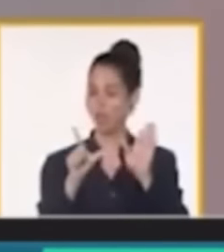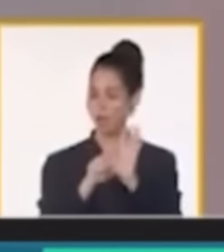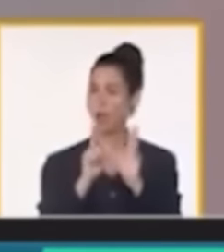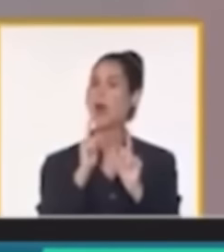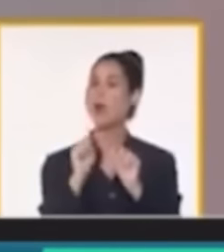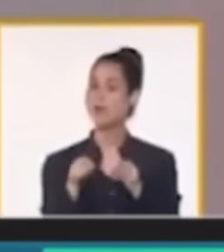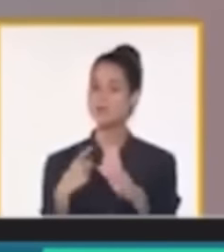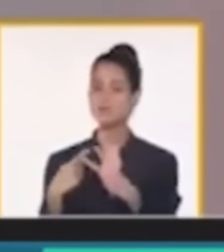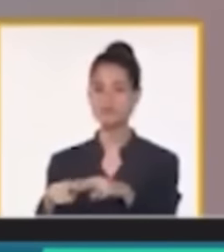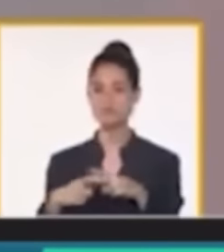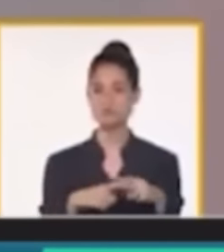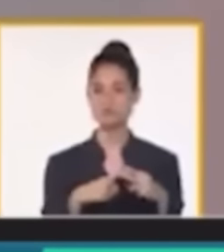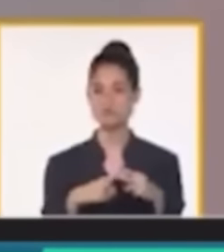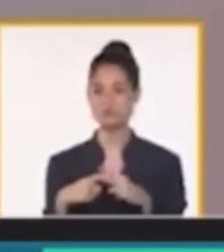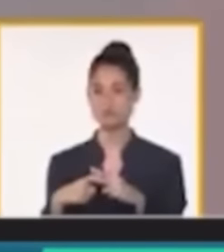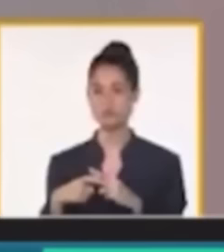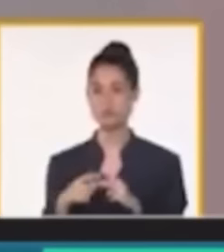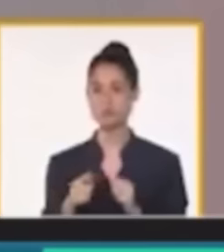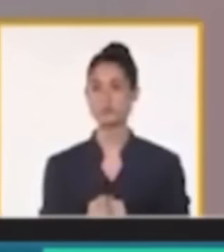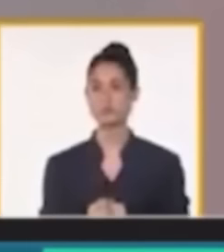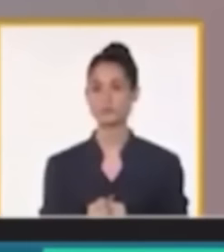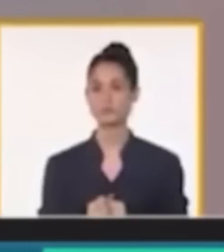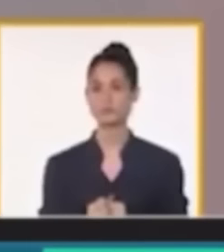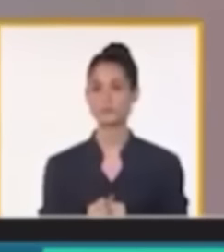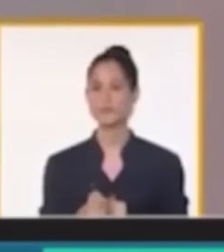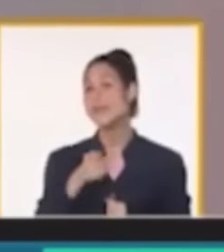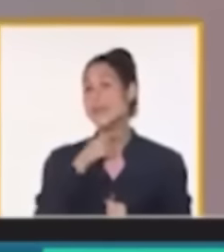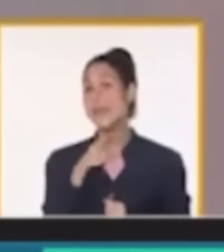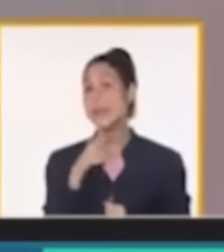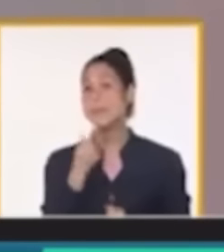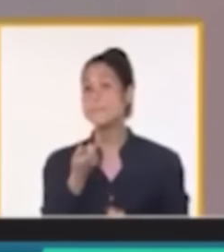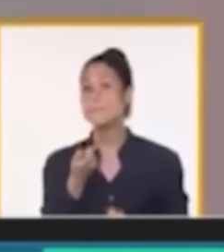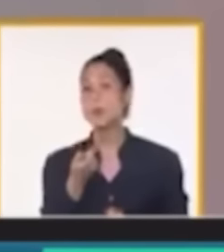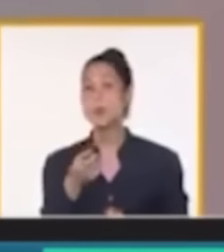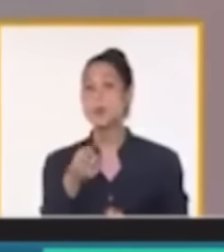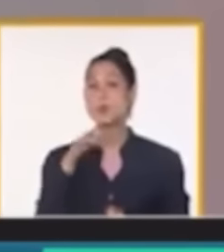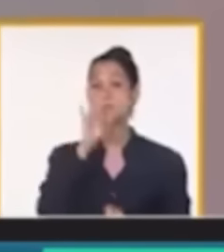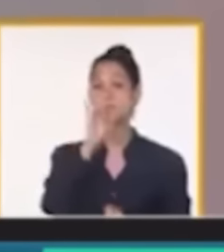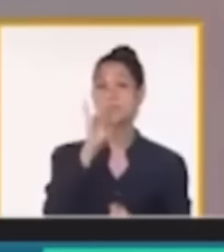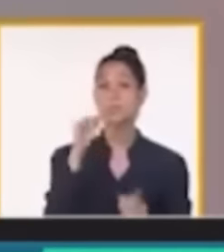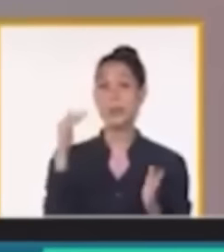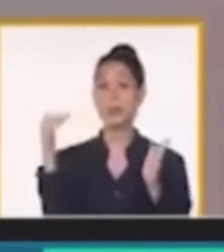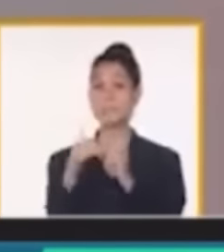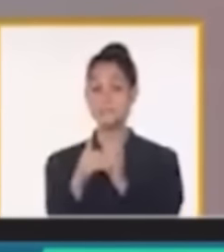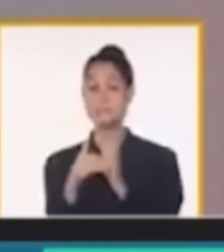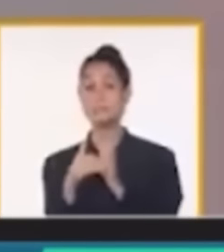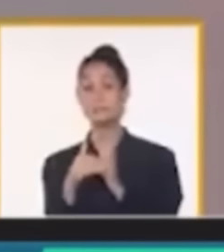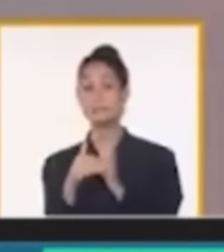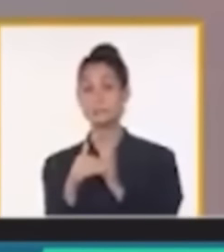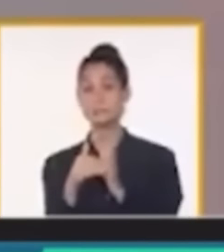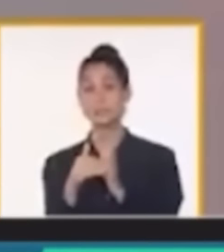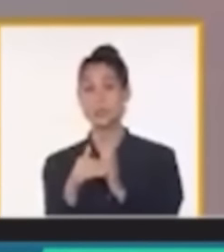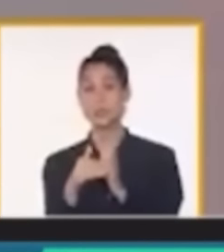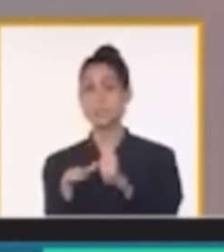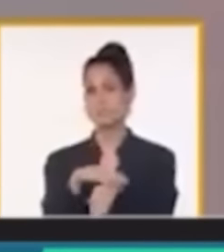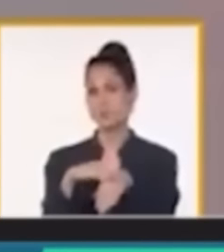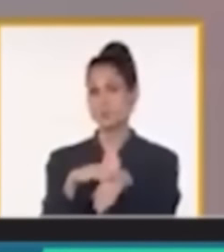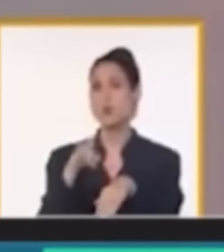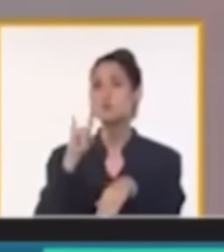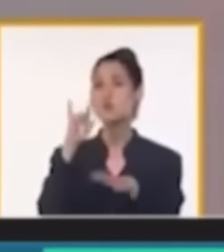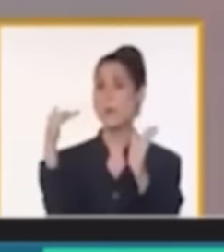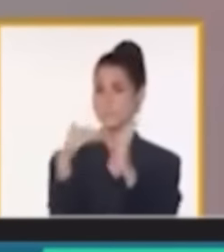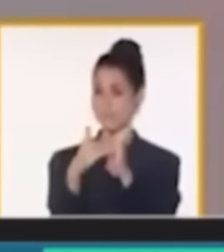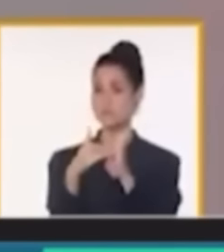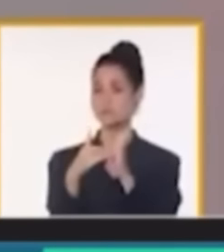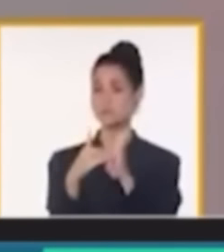extinguido un nivel importante de usufructuario más de 7000 extinciones extinciones usufruto más de 9600 se han extinguido que no es lo que